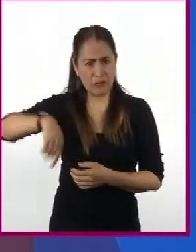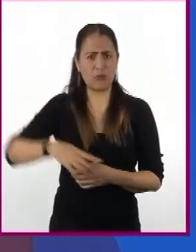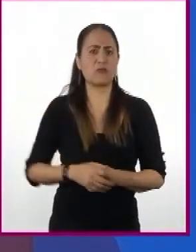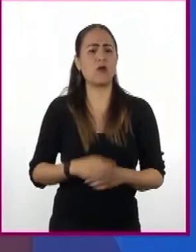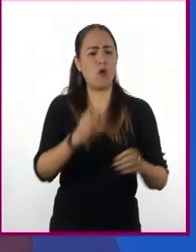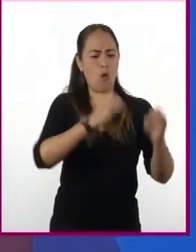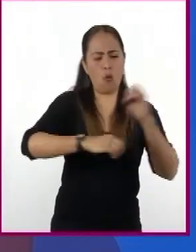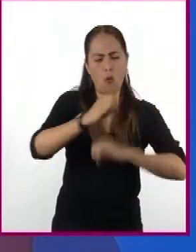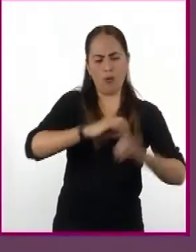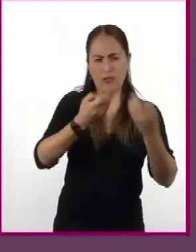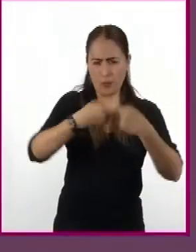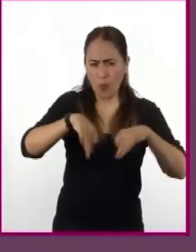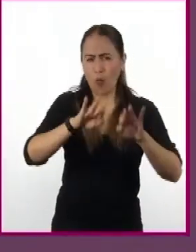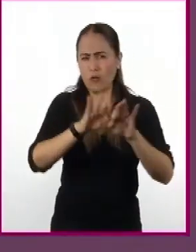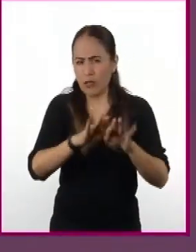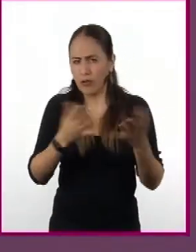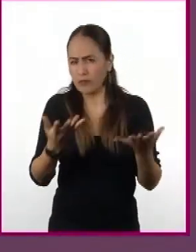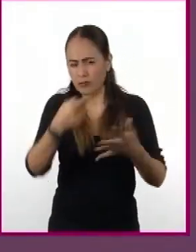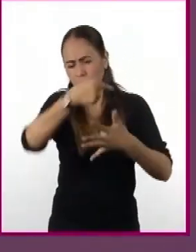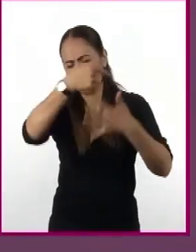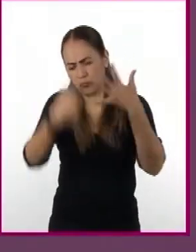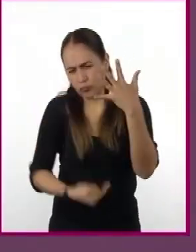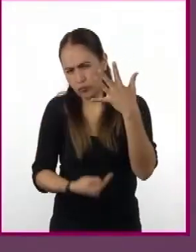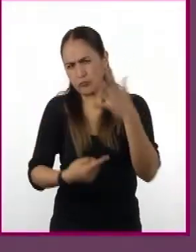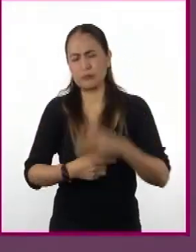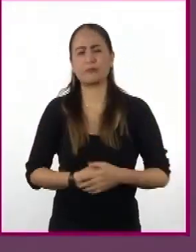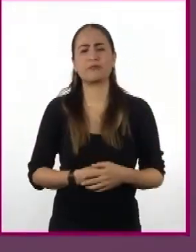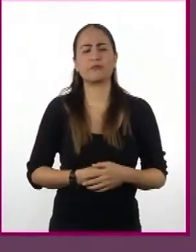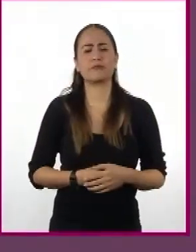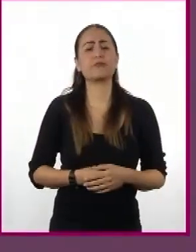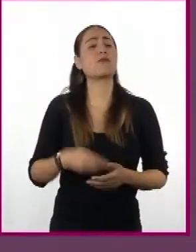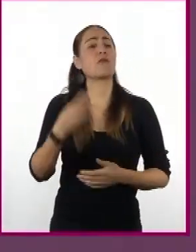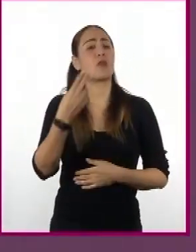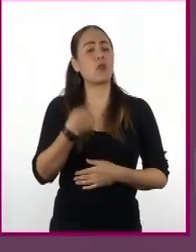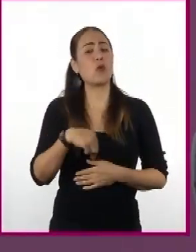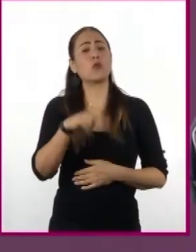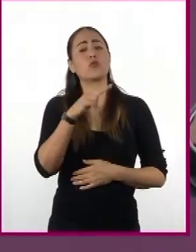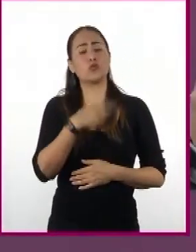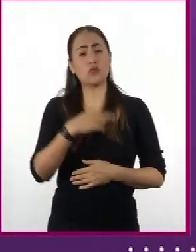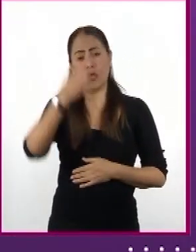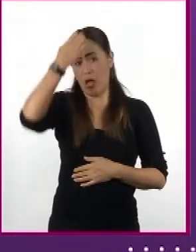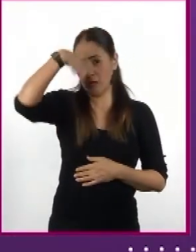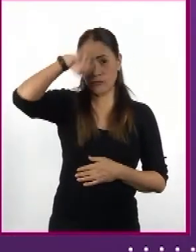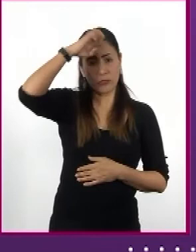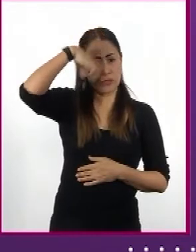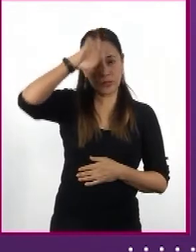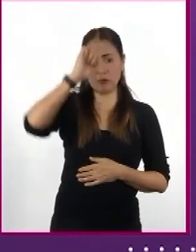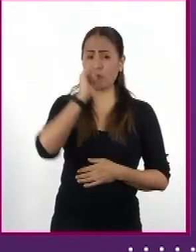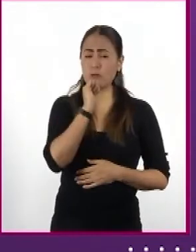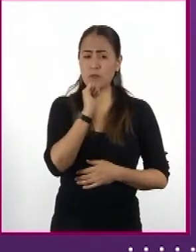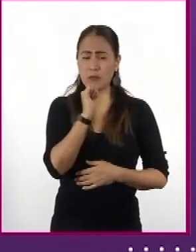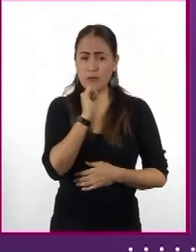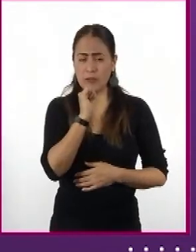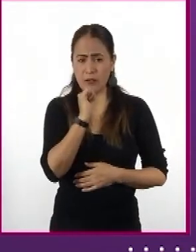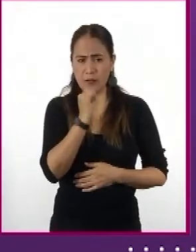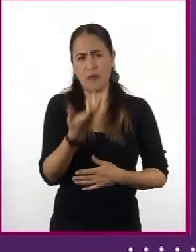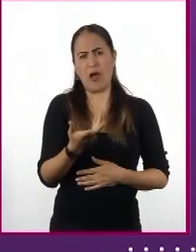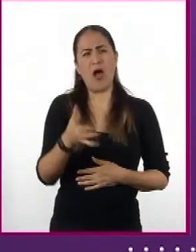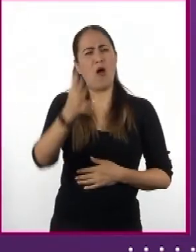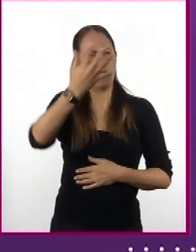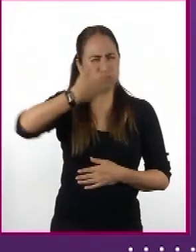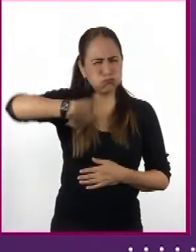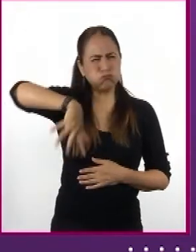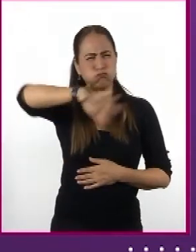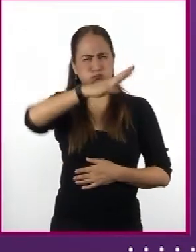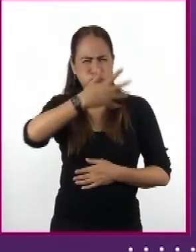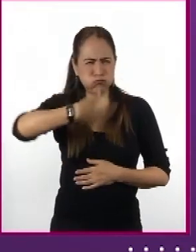las obras, etc. En nuestro caso, dado que no tenemos experiencia, debemos hacer una búsqueda